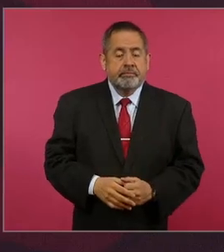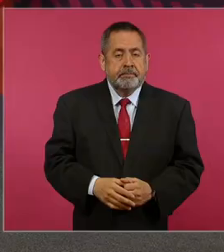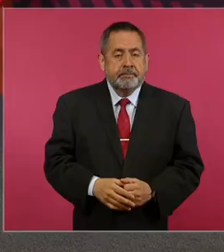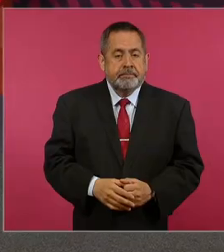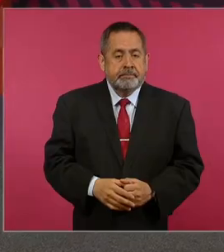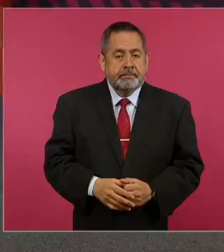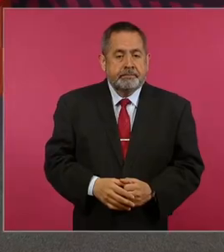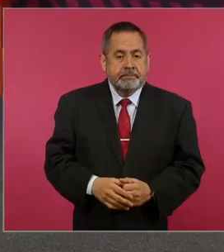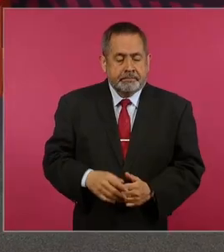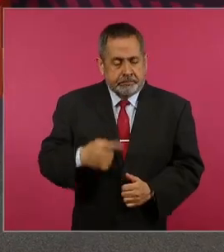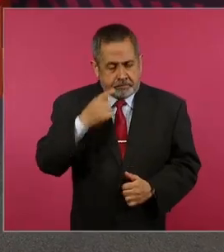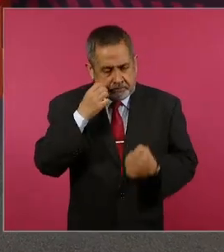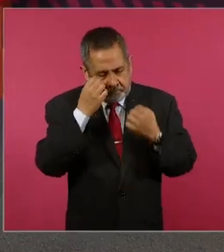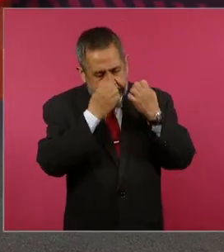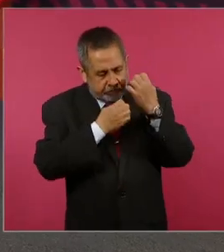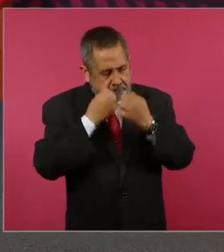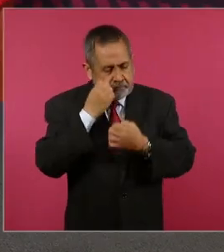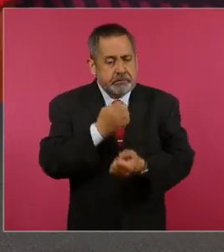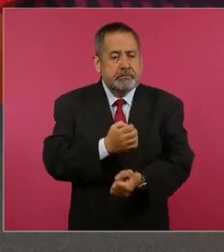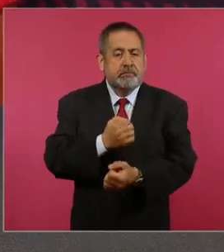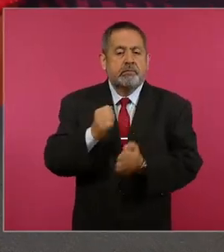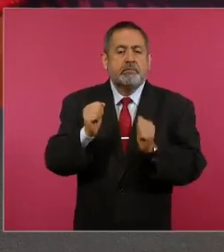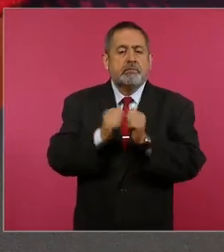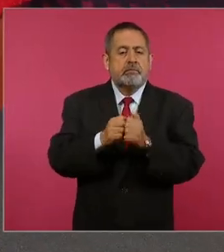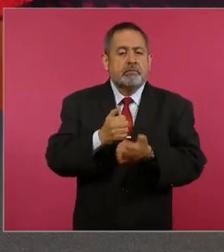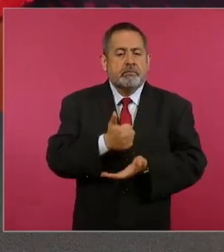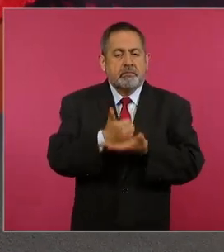a que se le realicen estudios,